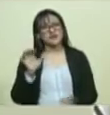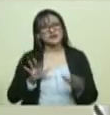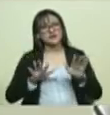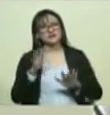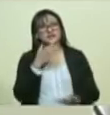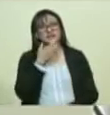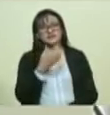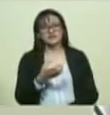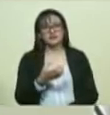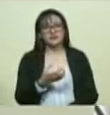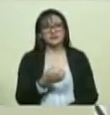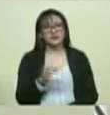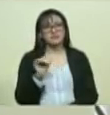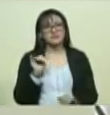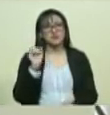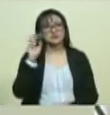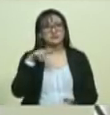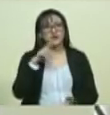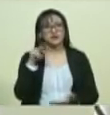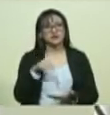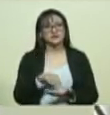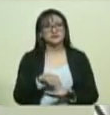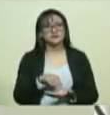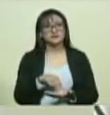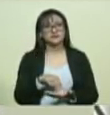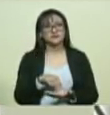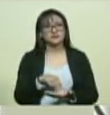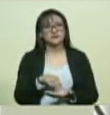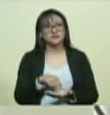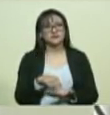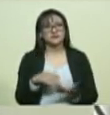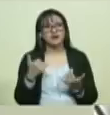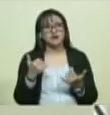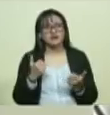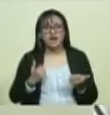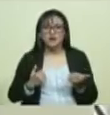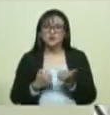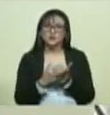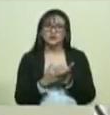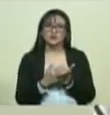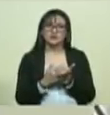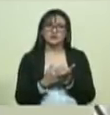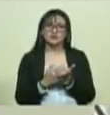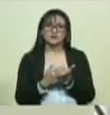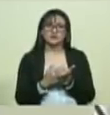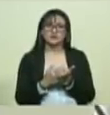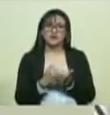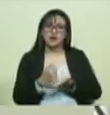de 2015, para la Asamblea Nacional, estamos aquí para ayudar,